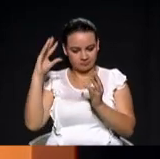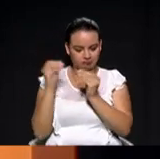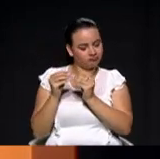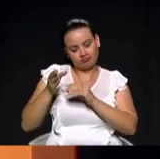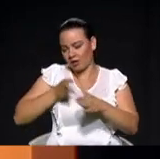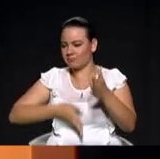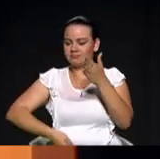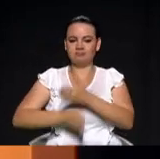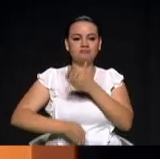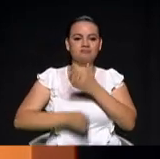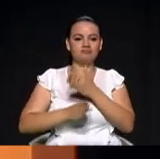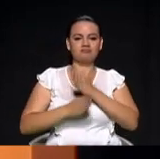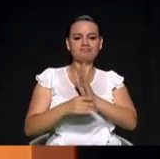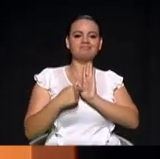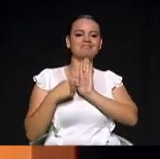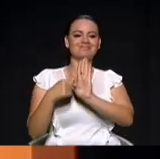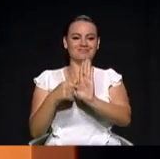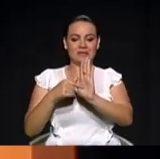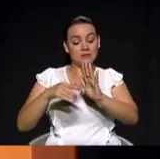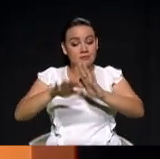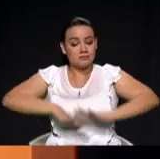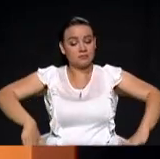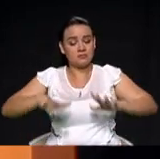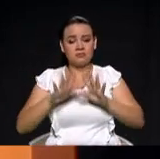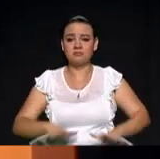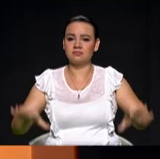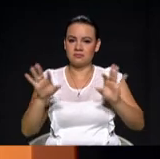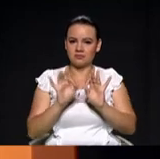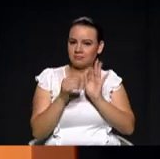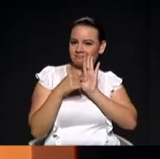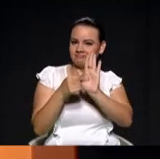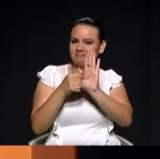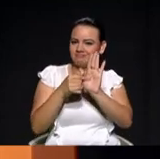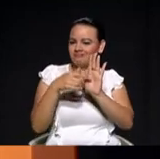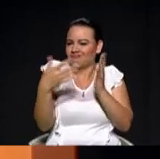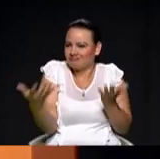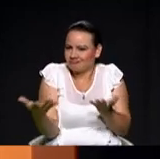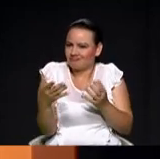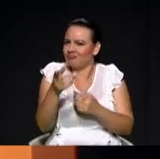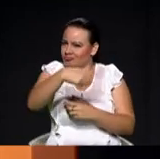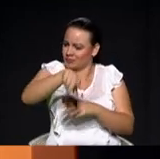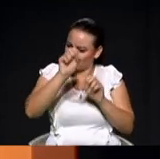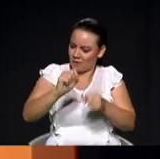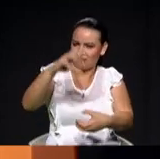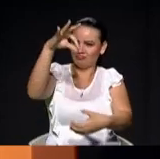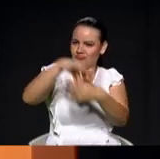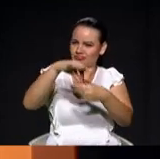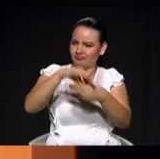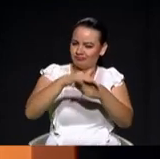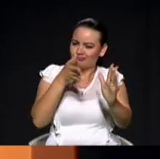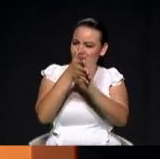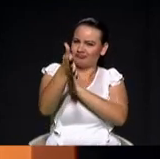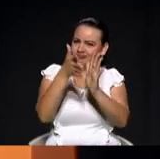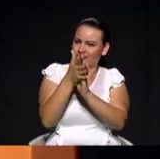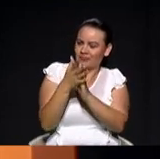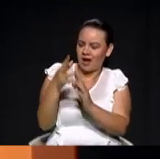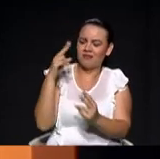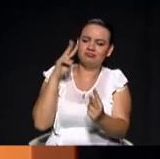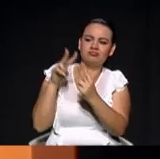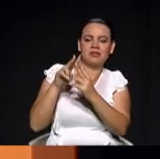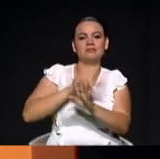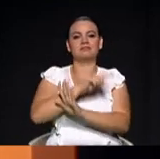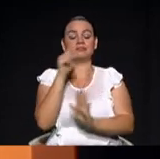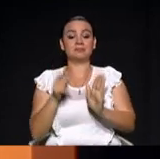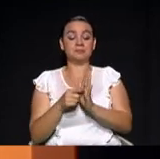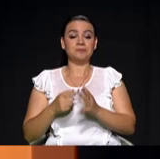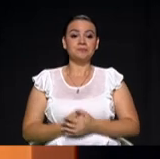continuar y entregarles a ustedes este espacio importante para ejercer un voto informa muy bien natalia muchas gracias a